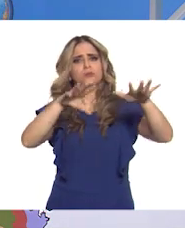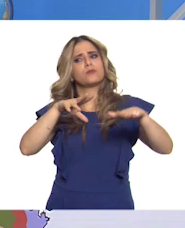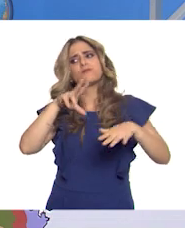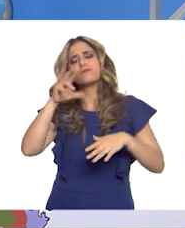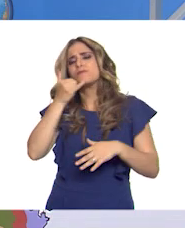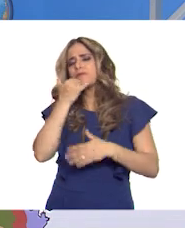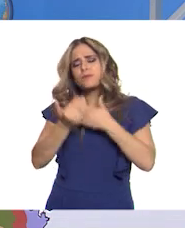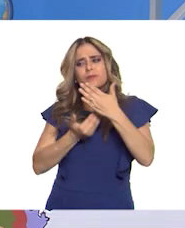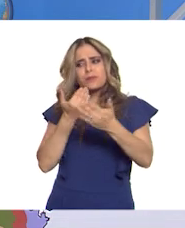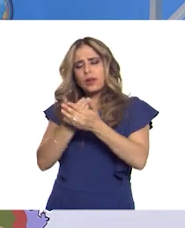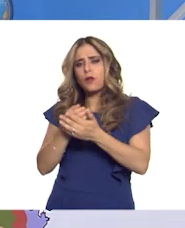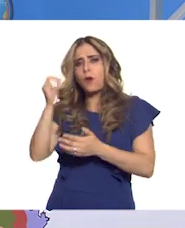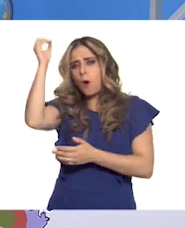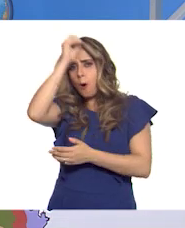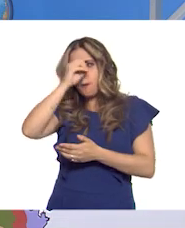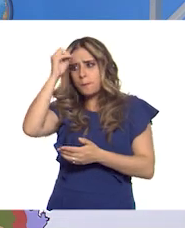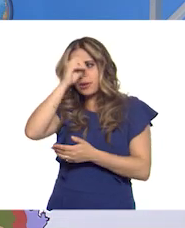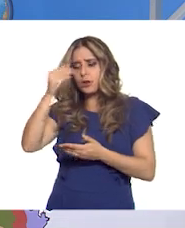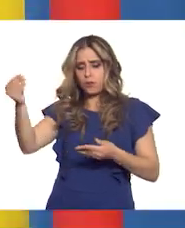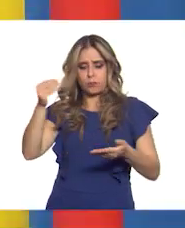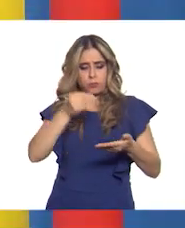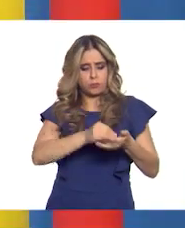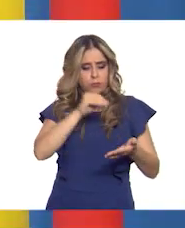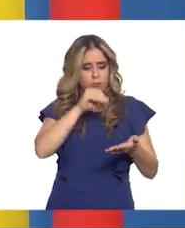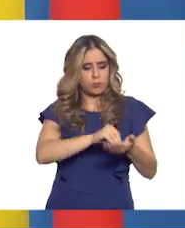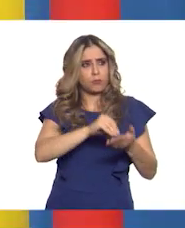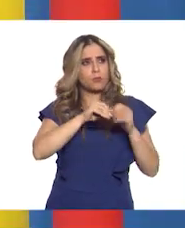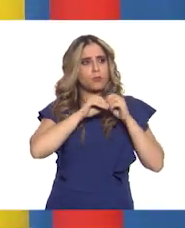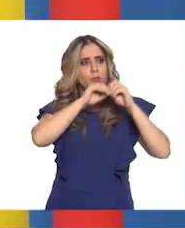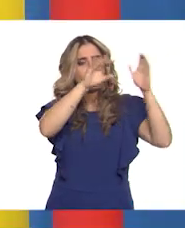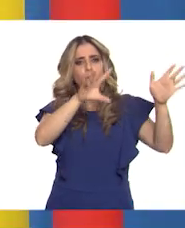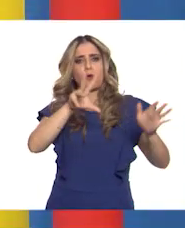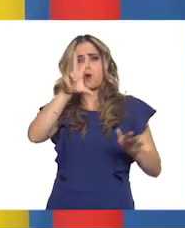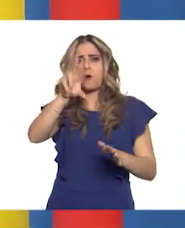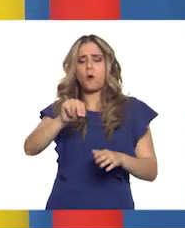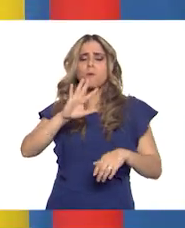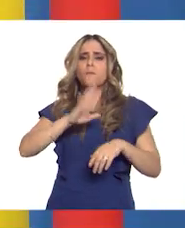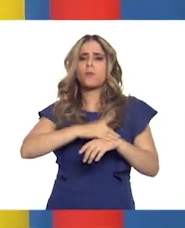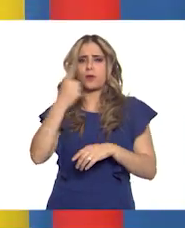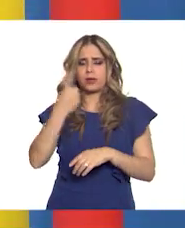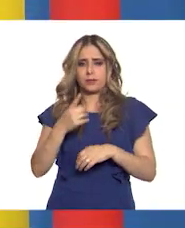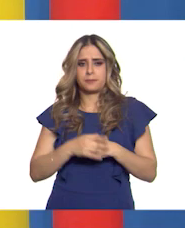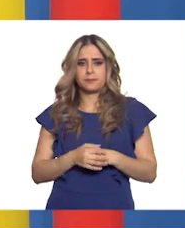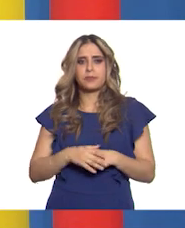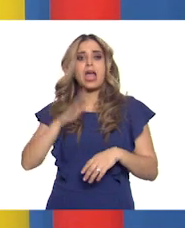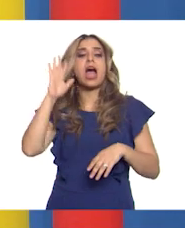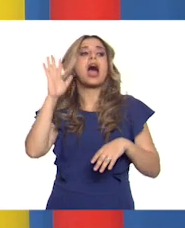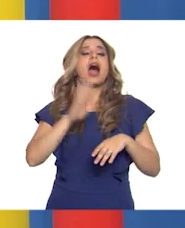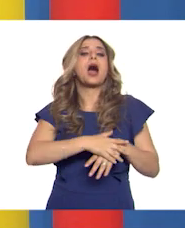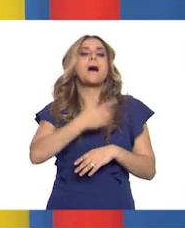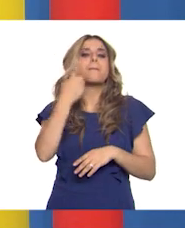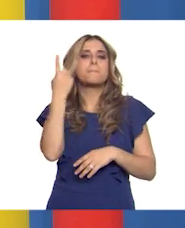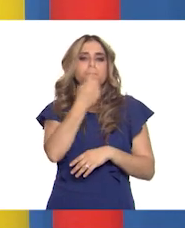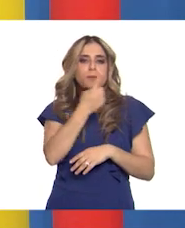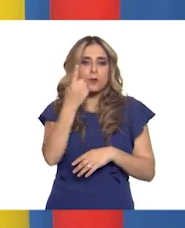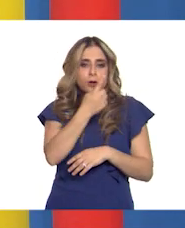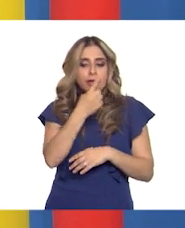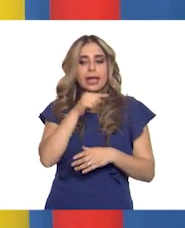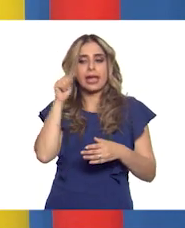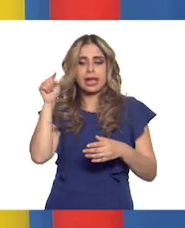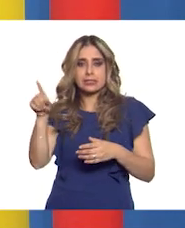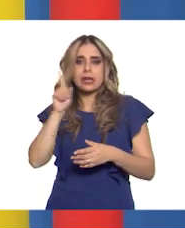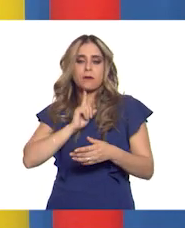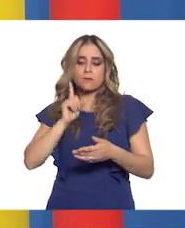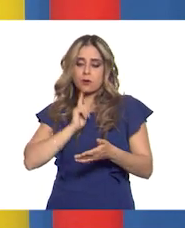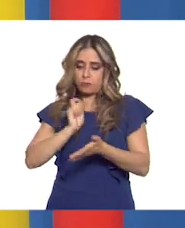la carta de opinión de la lectora? Yo sé, Gaby. Muy bien, María. Por la forma en que la